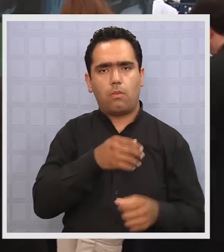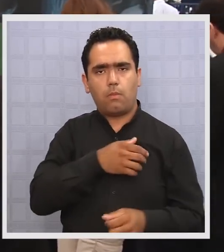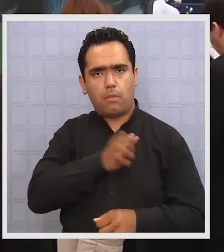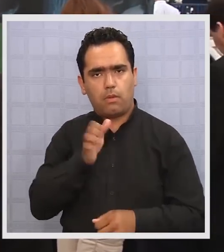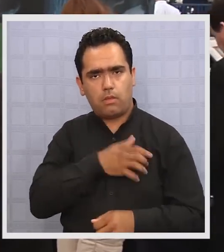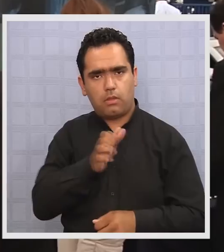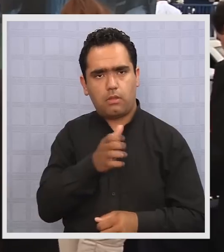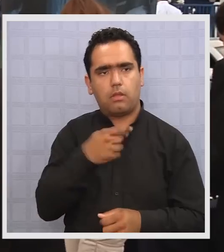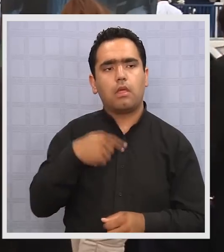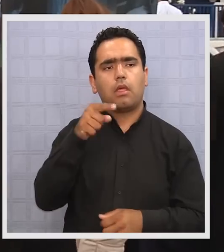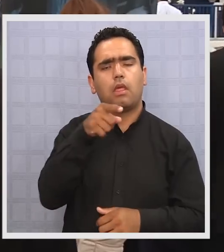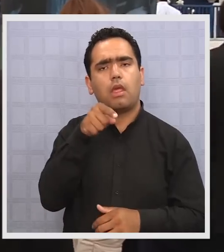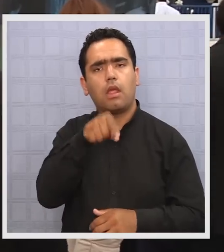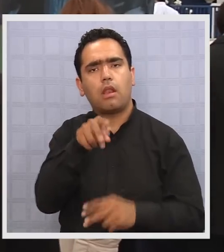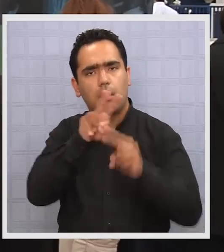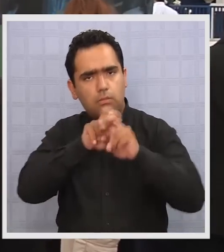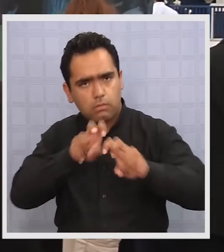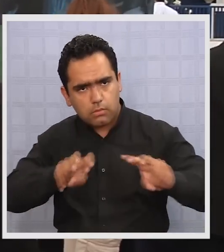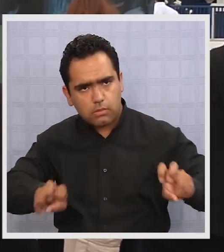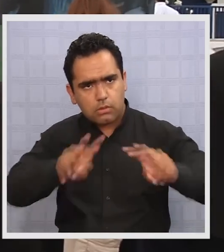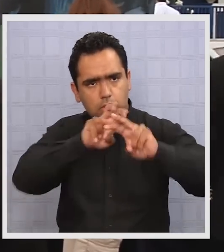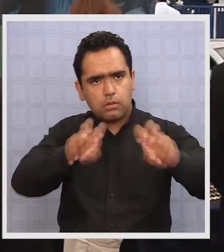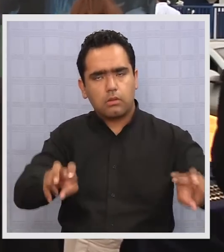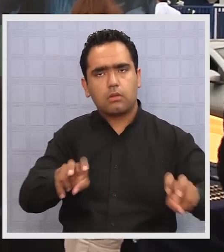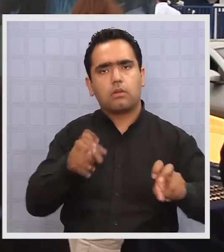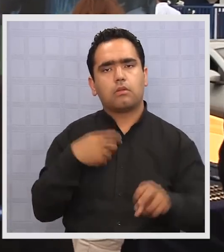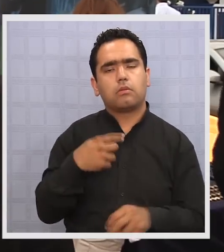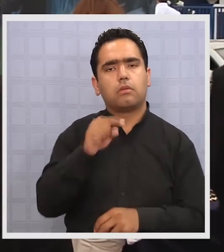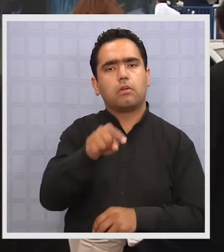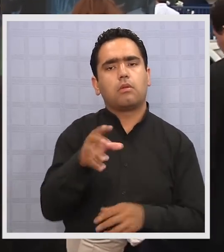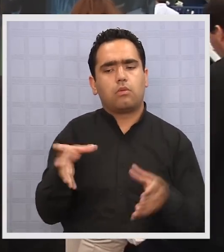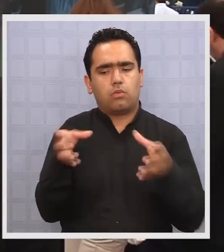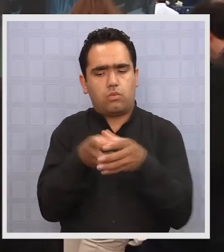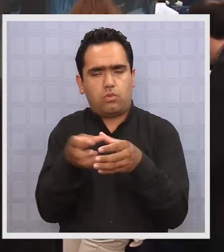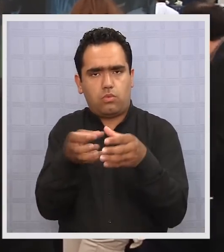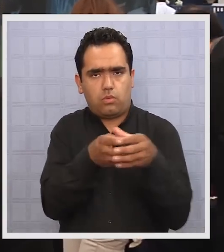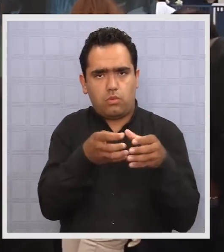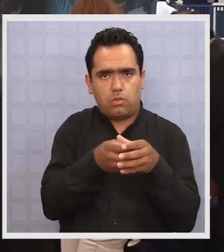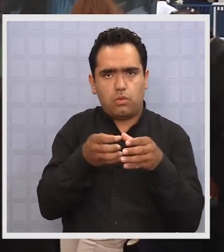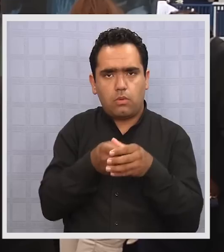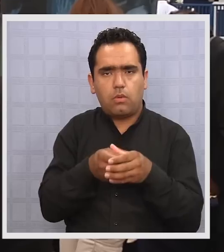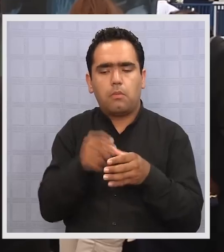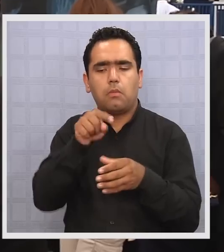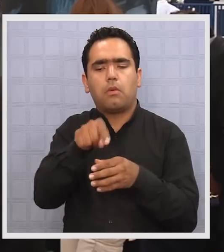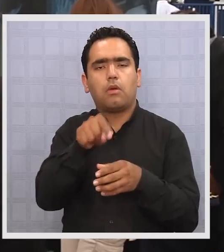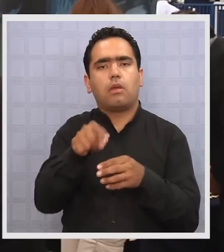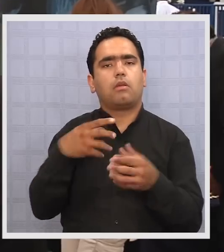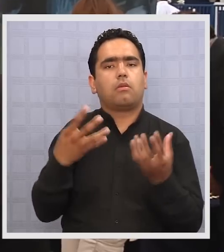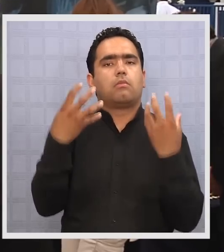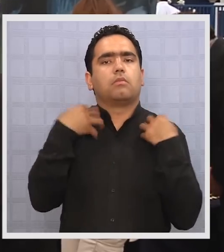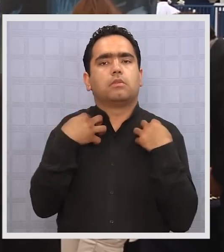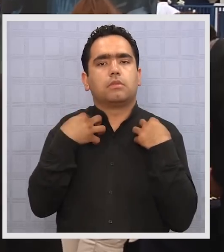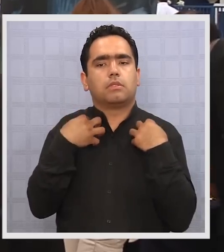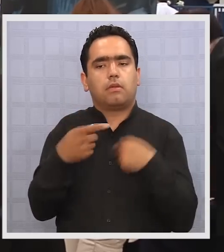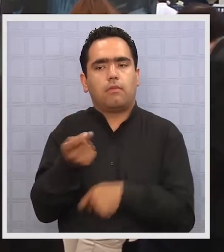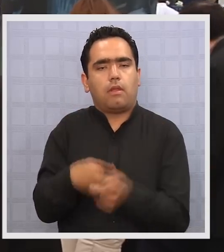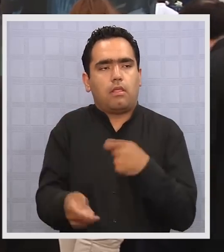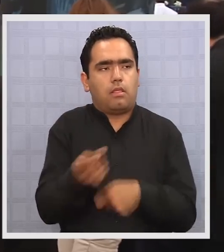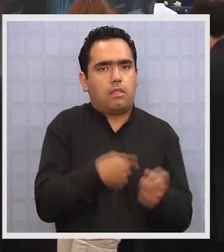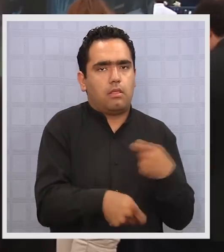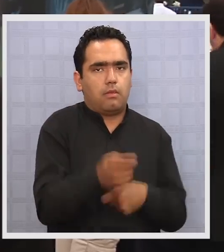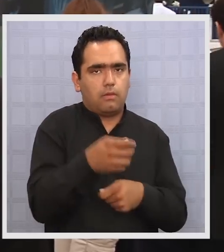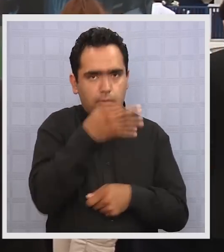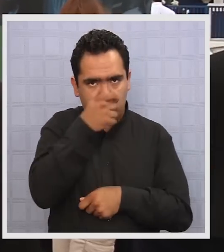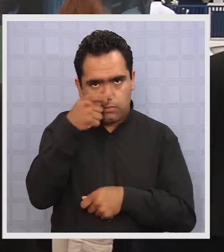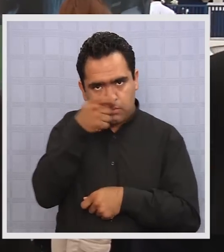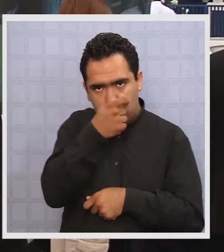y que efectivamente dentro de las investigaciones se pretende desarticular a importantes organizaciones dedicadas al tema del tráfico de drogas, sin duda